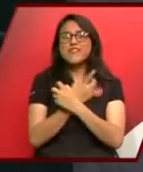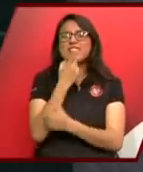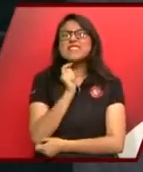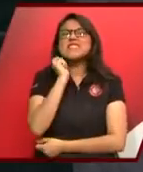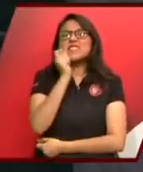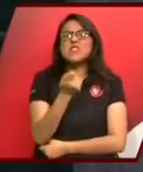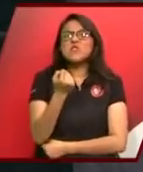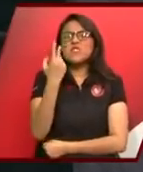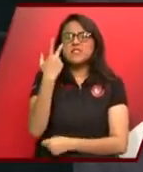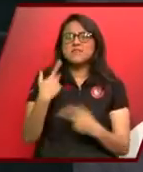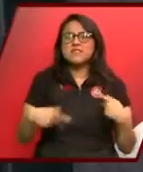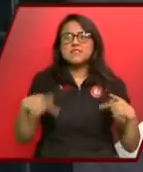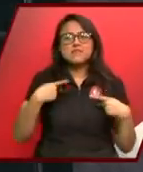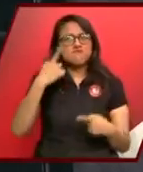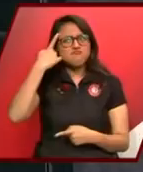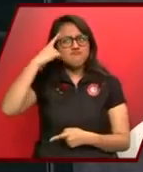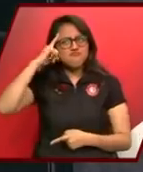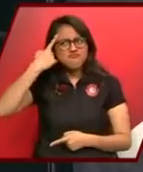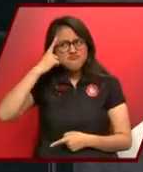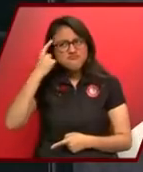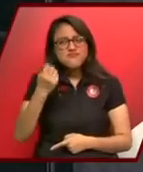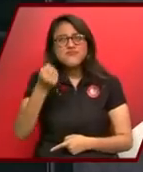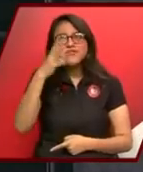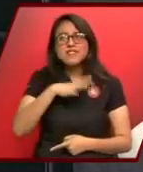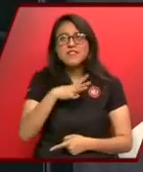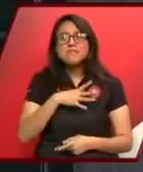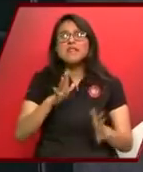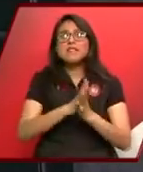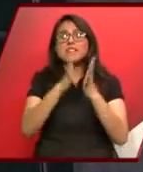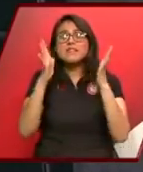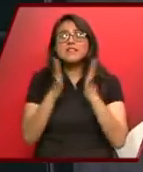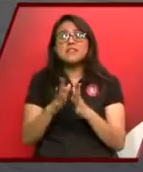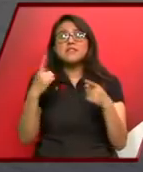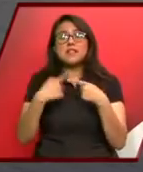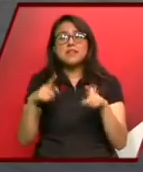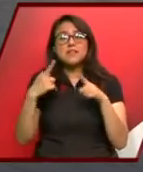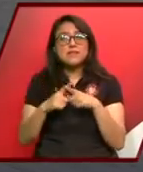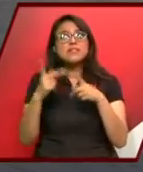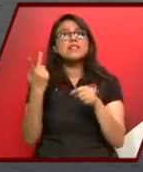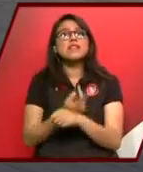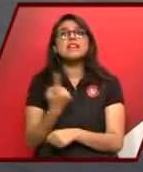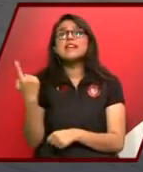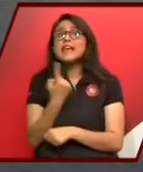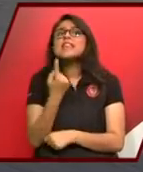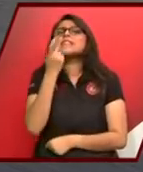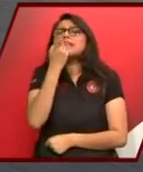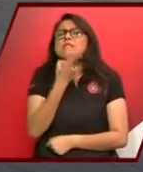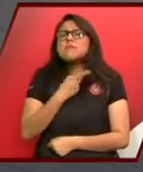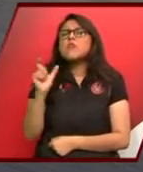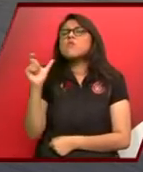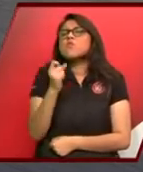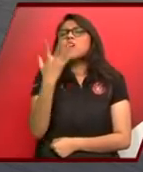¿cuántos voluntarios son aproximadamente? Enojado, ¿cuánta gente está participando en este gran desfile?